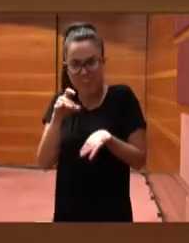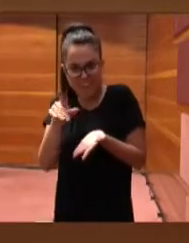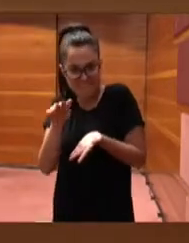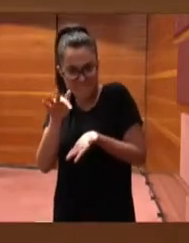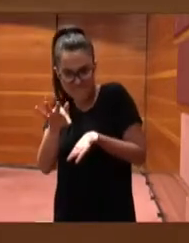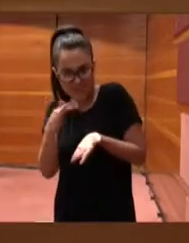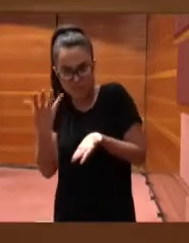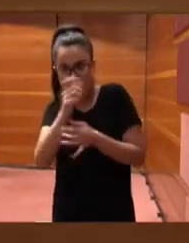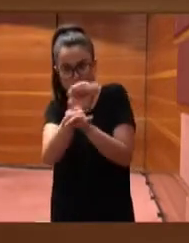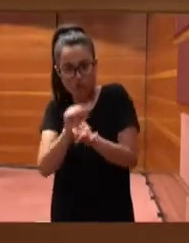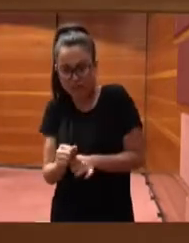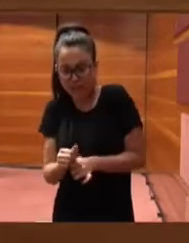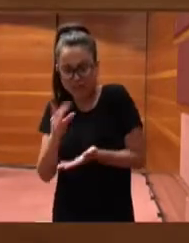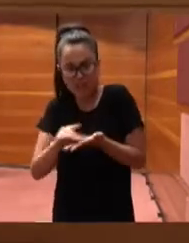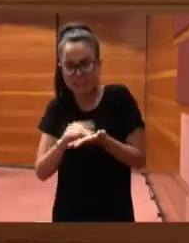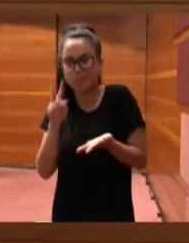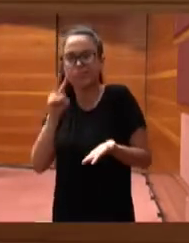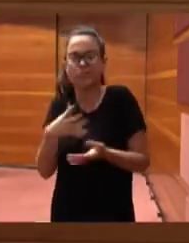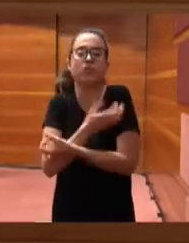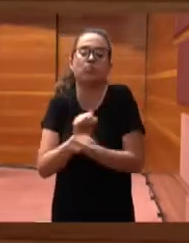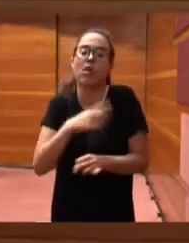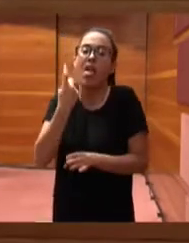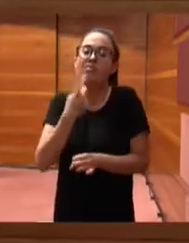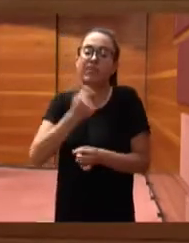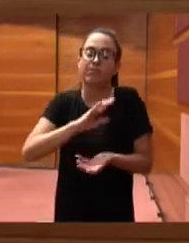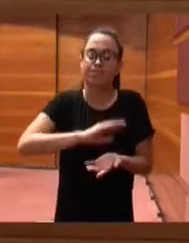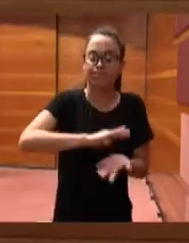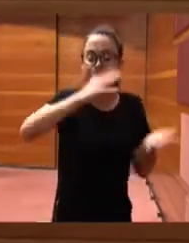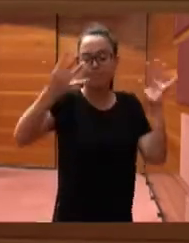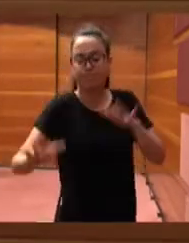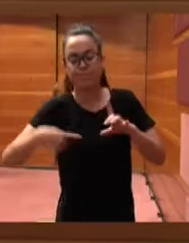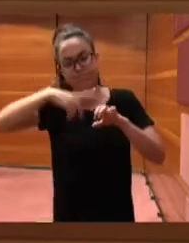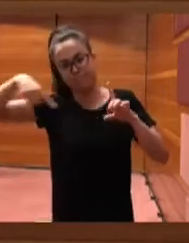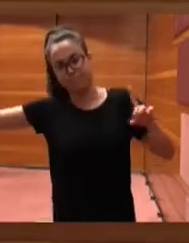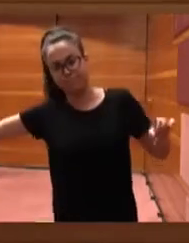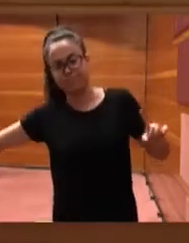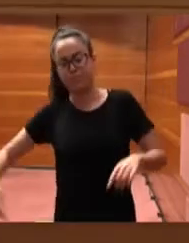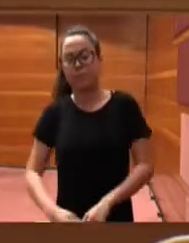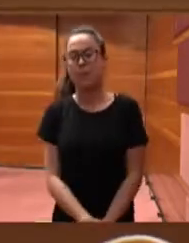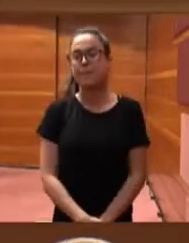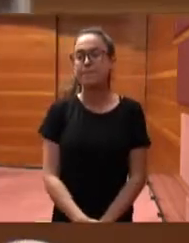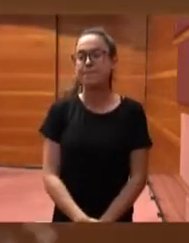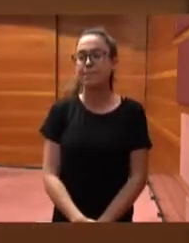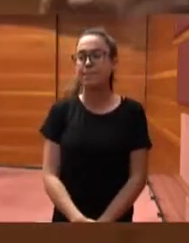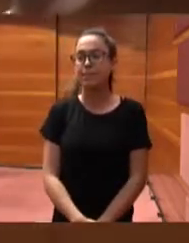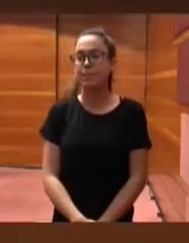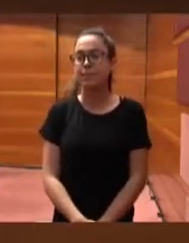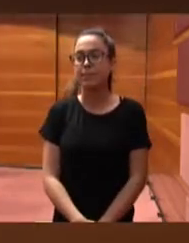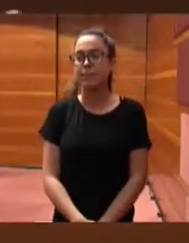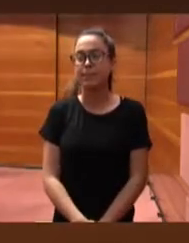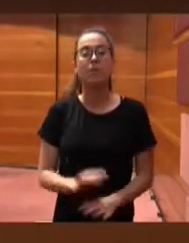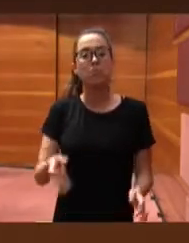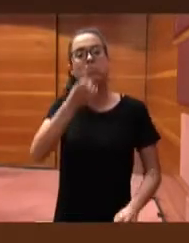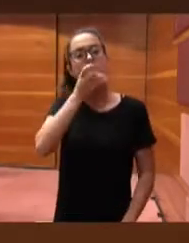lo tanto, la política de datos abiertos va a contribuir también a poder avanzar en transparencia comunicada. Primer hito